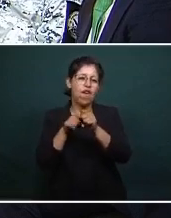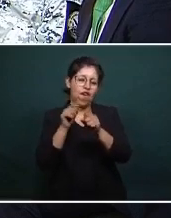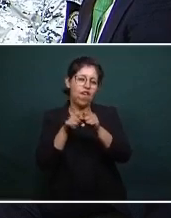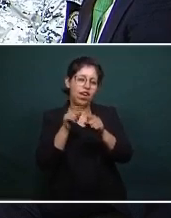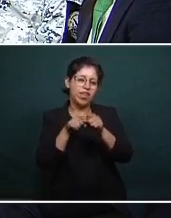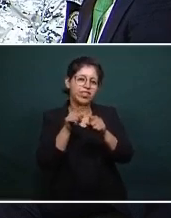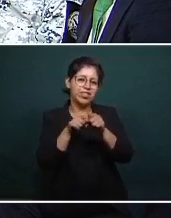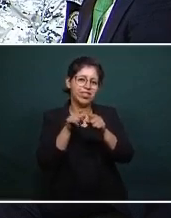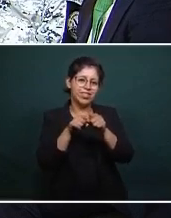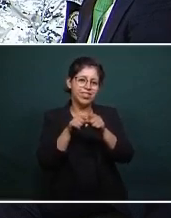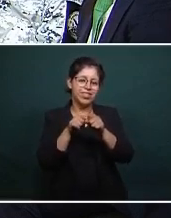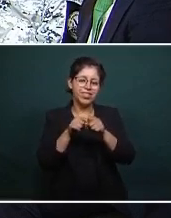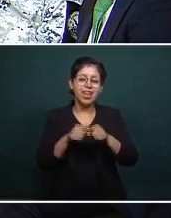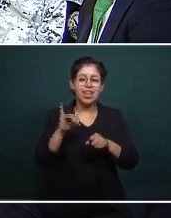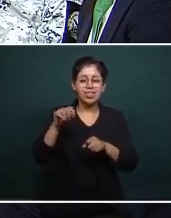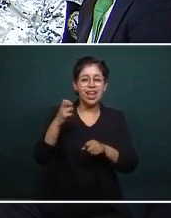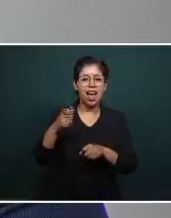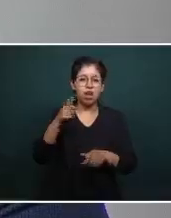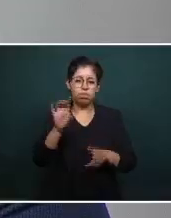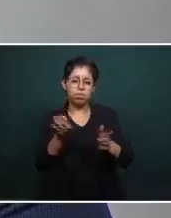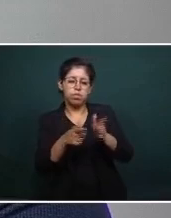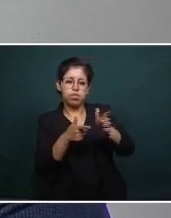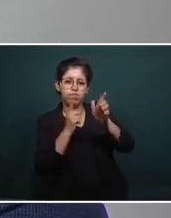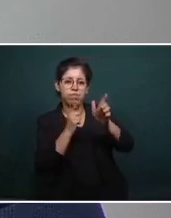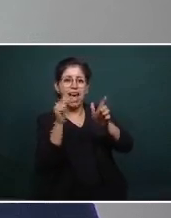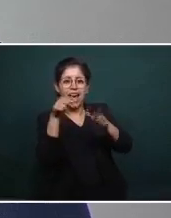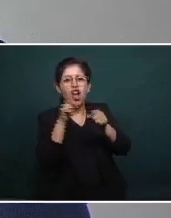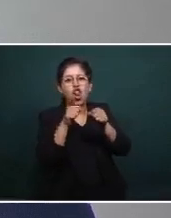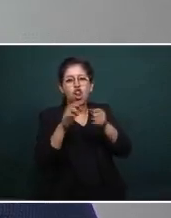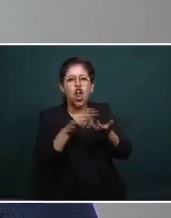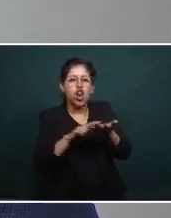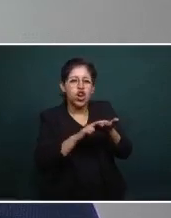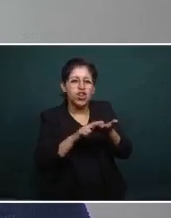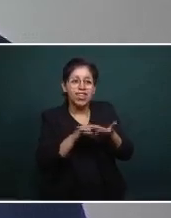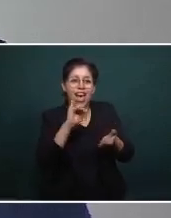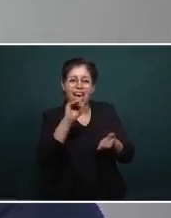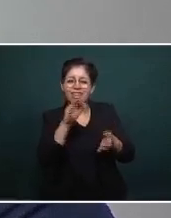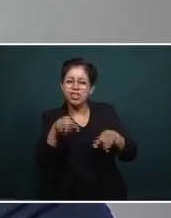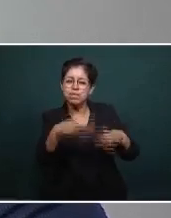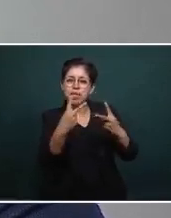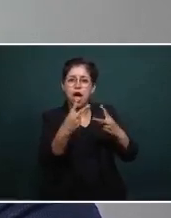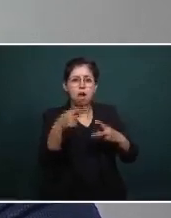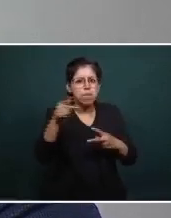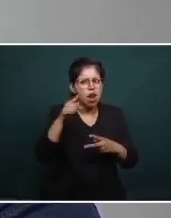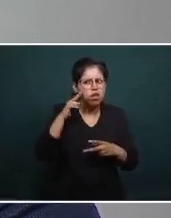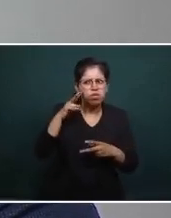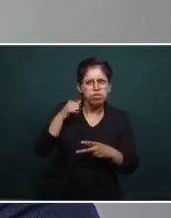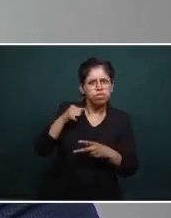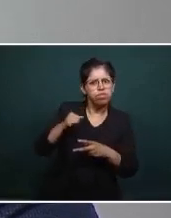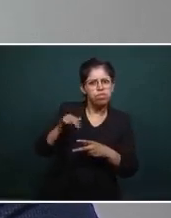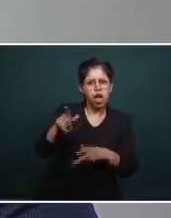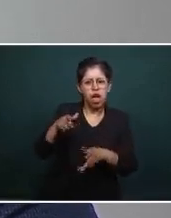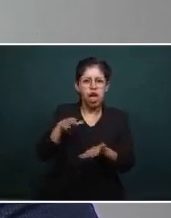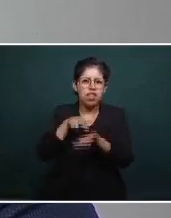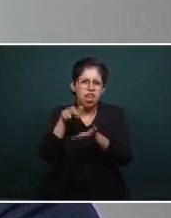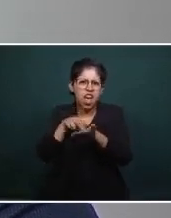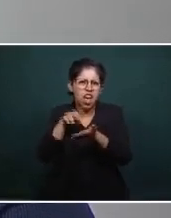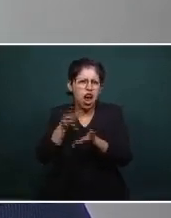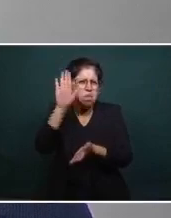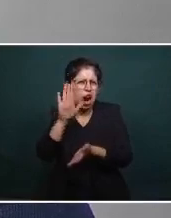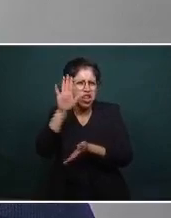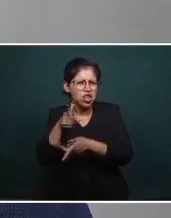evidente que son un juguete, pero cualquier otro que a distancia no se puede